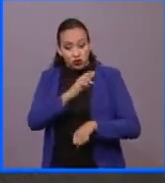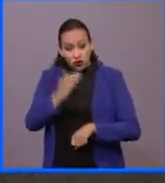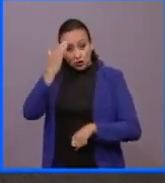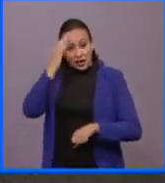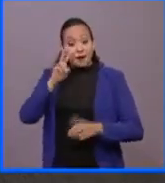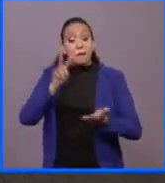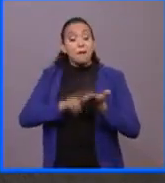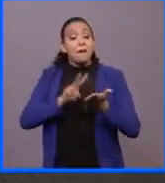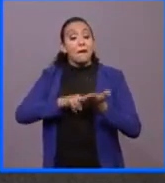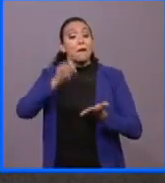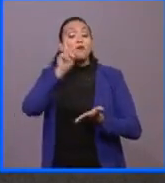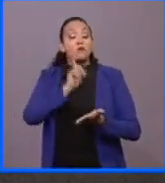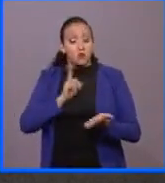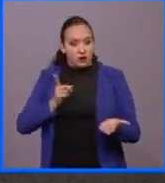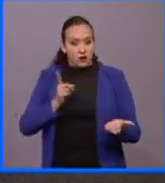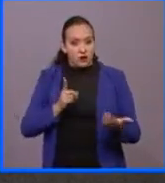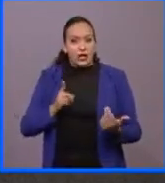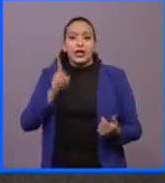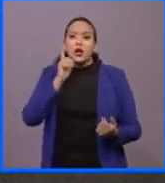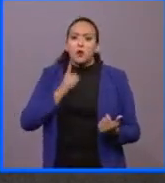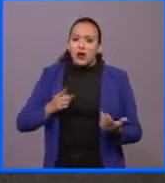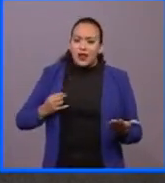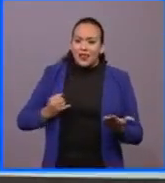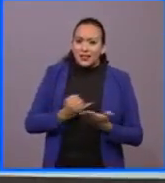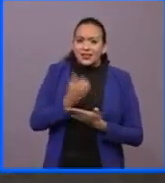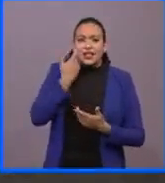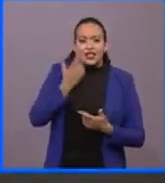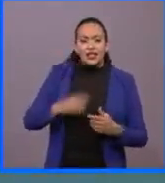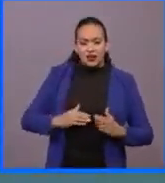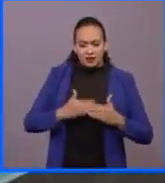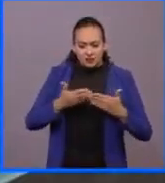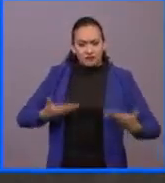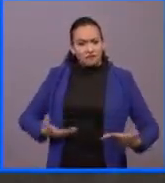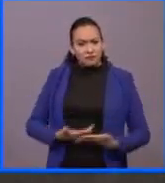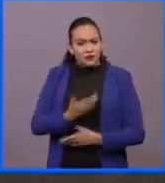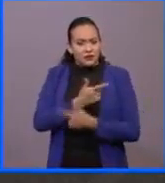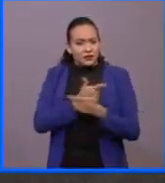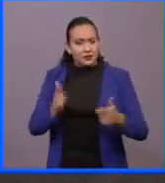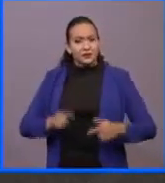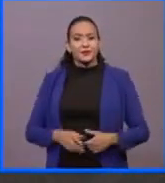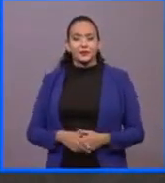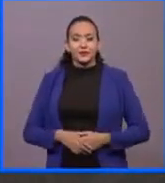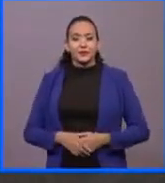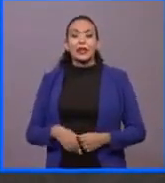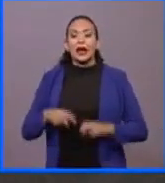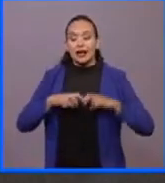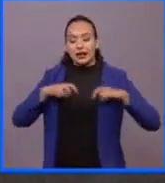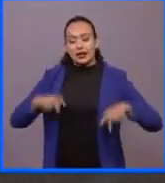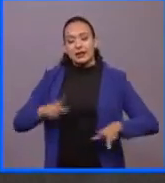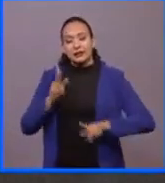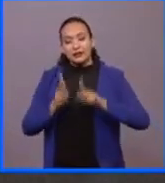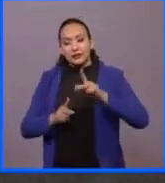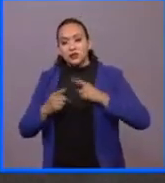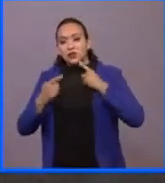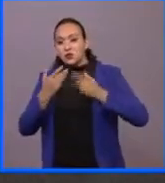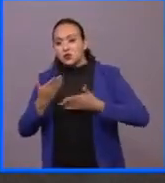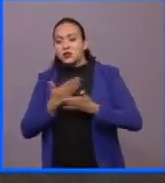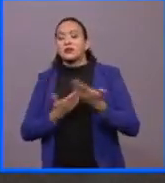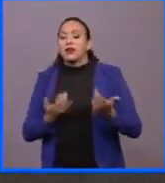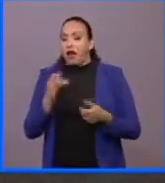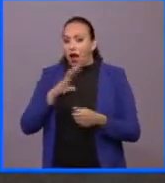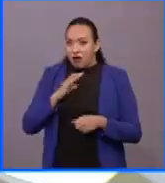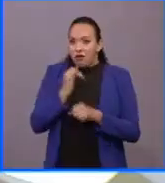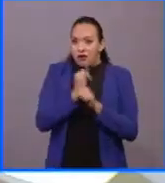mujeres y las personas gestantes para decidir cómo quieren vivir sus partos. En la mesa se compartieron investigaciones sobre